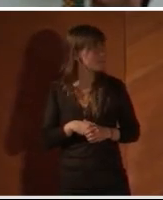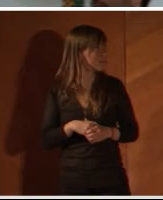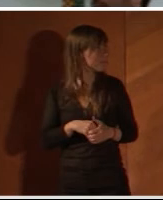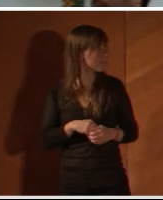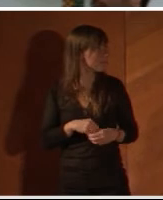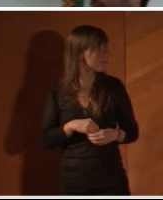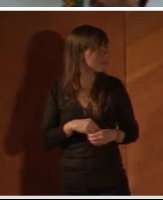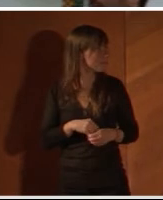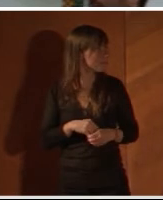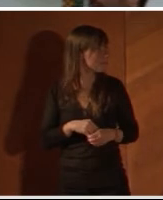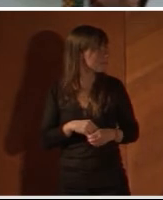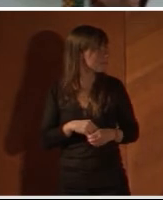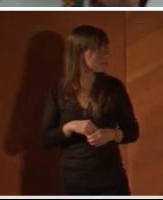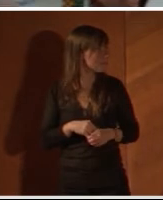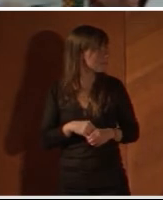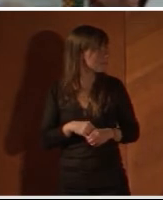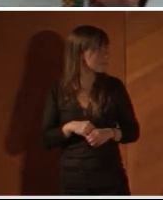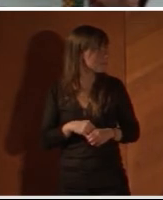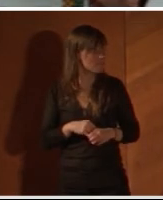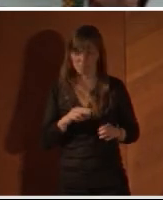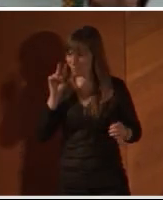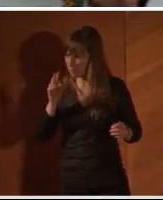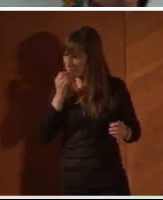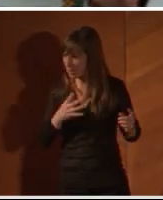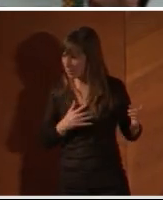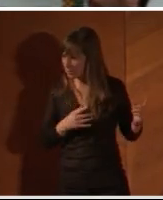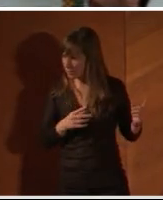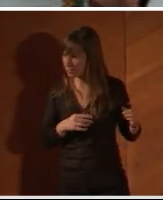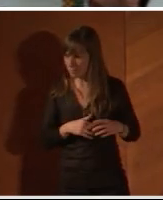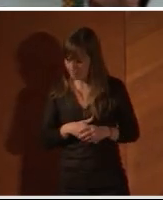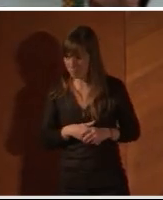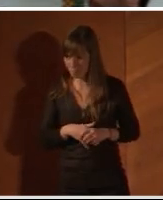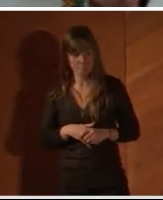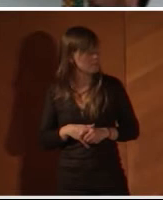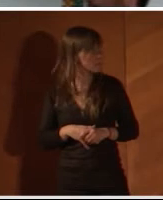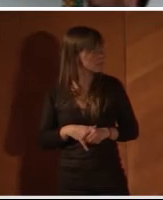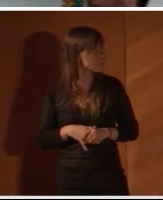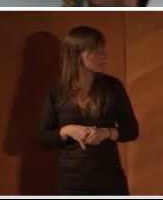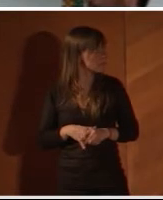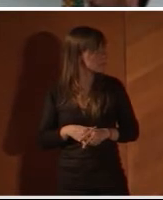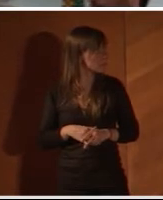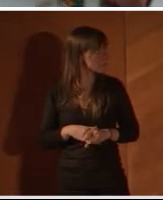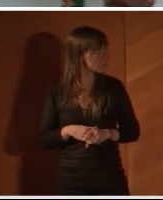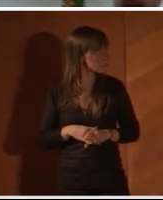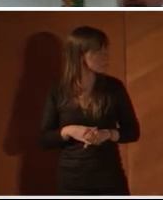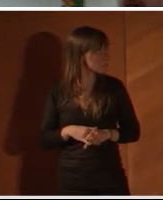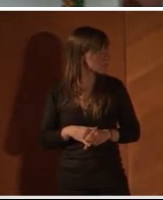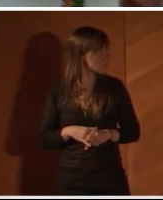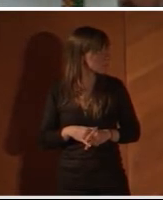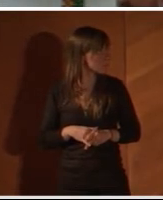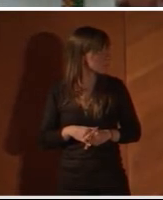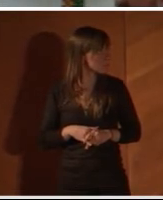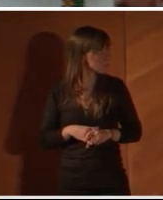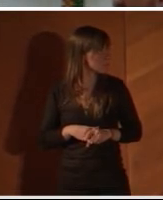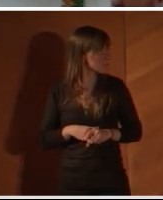este compromiso y desde nuestra posición como una institución que se puede considerar como el ayuntamiento de ayuntamientos en la